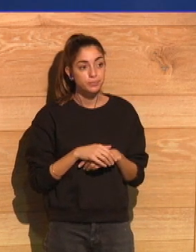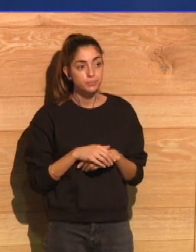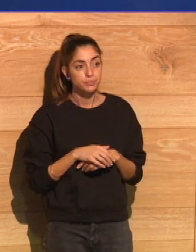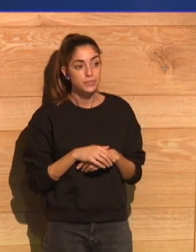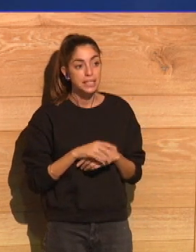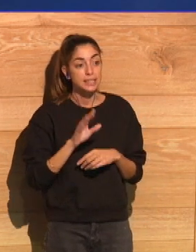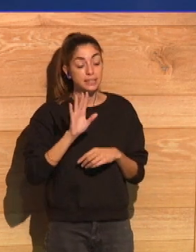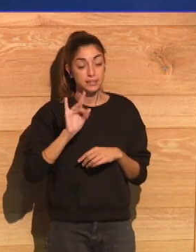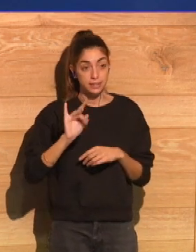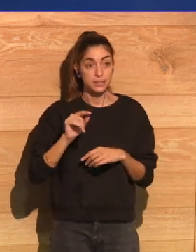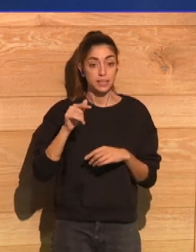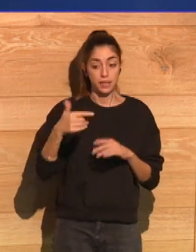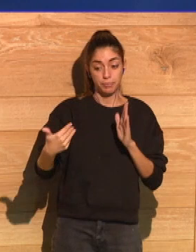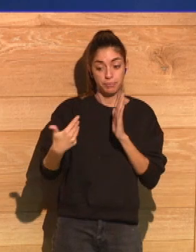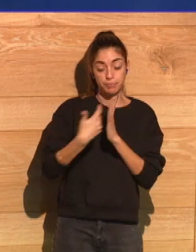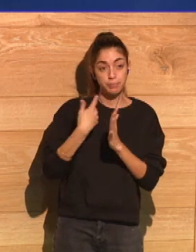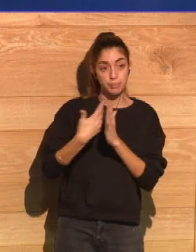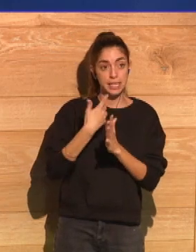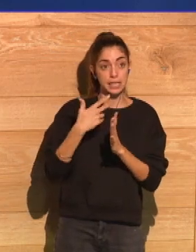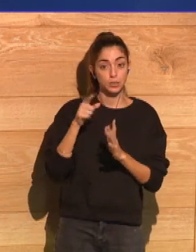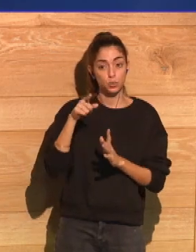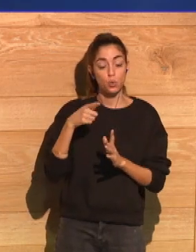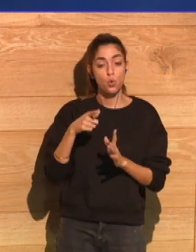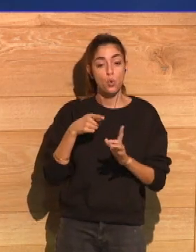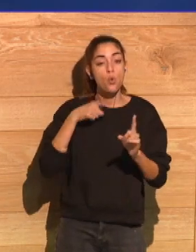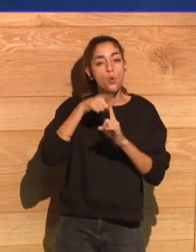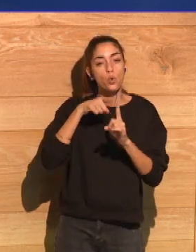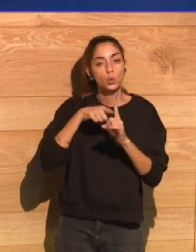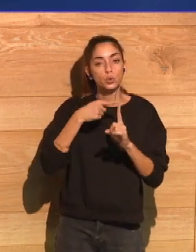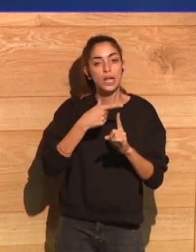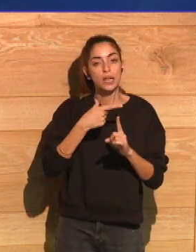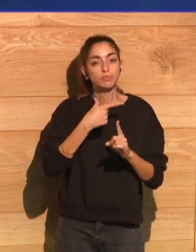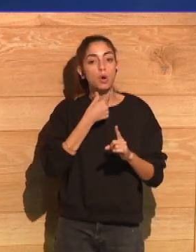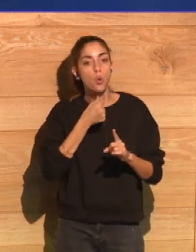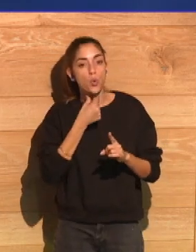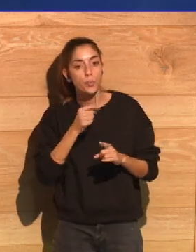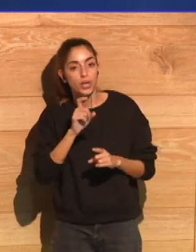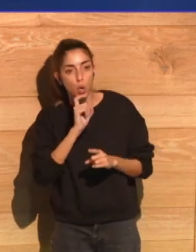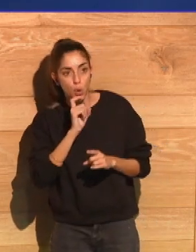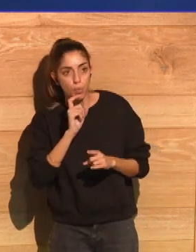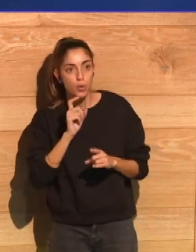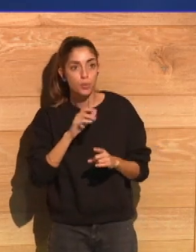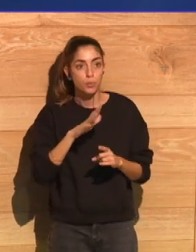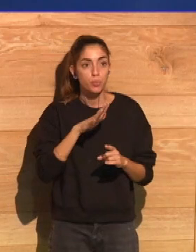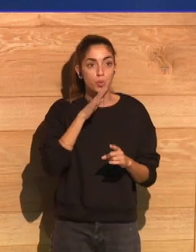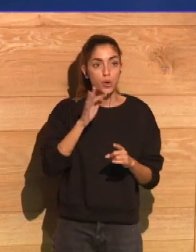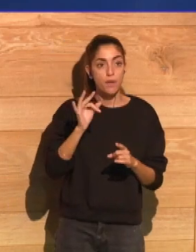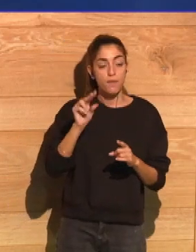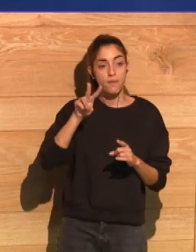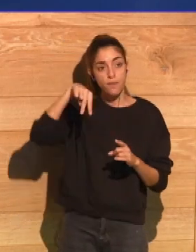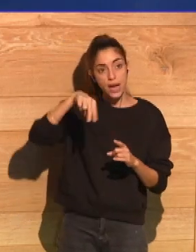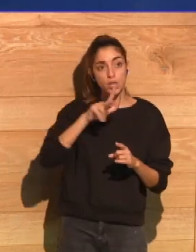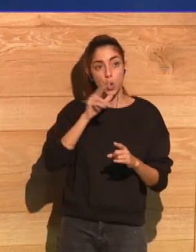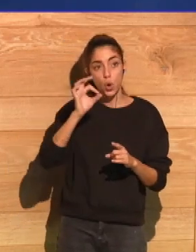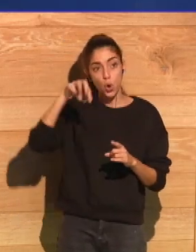poco pues cómo utilizas el humor, ¿no? Fan Home, por ejemplo, es una comedia tragicómica. En Eres